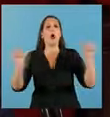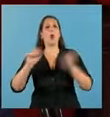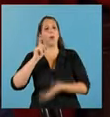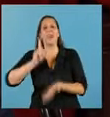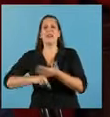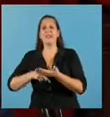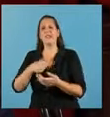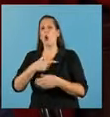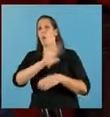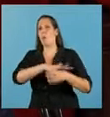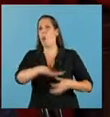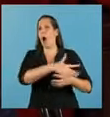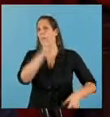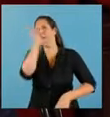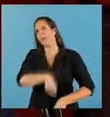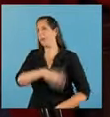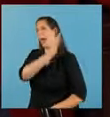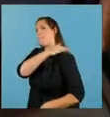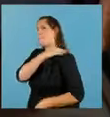pueblo.